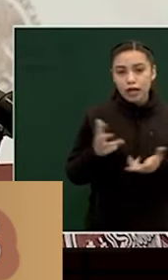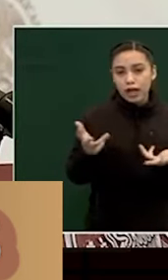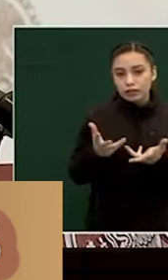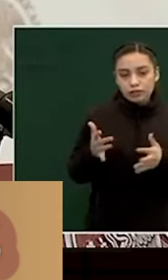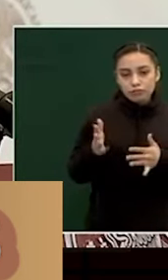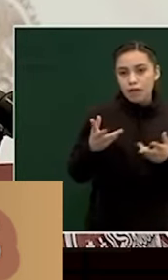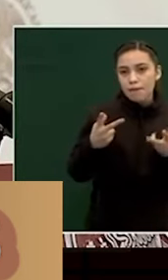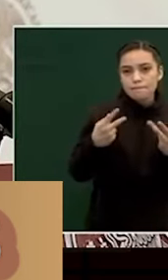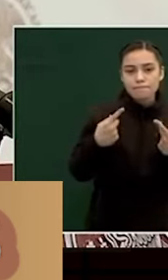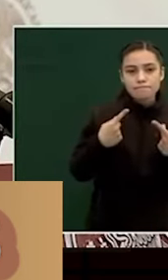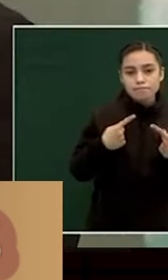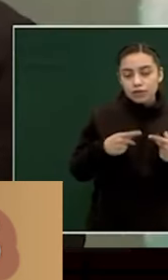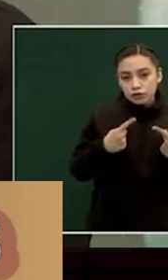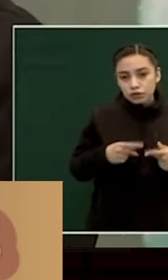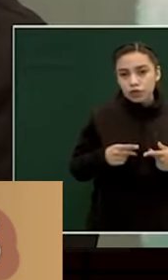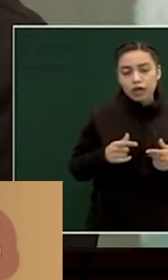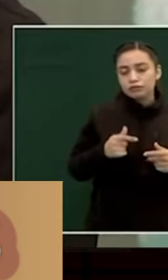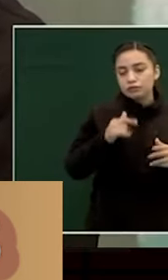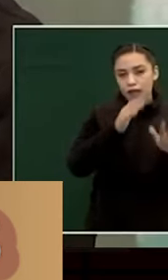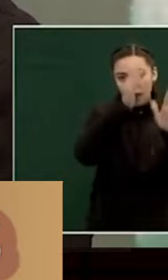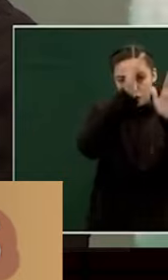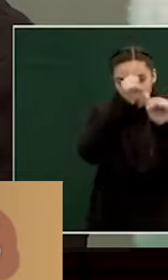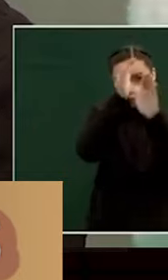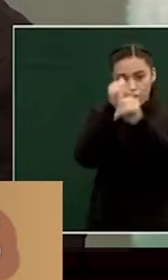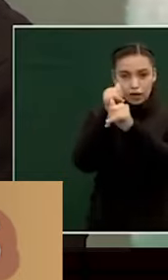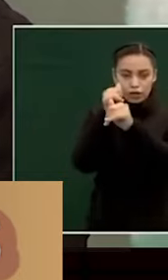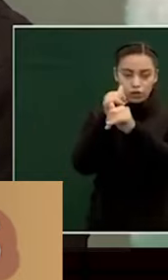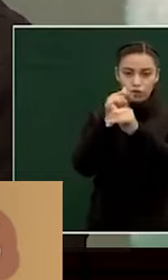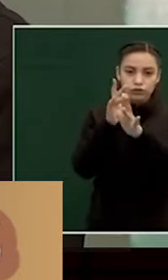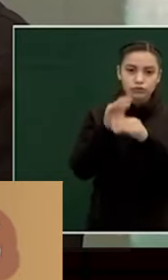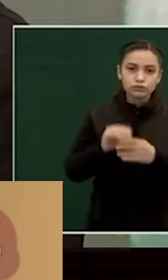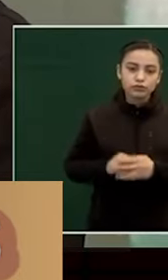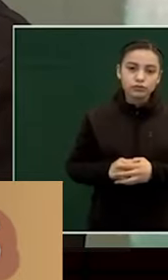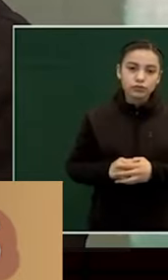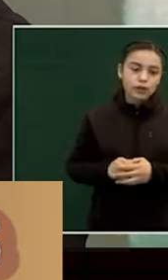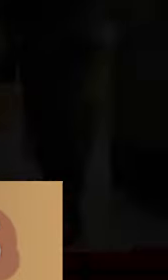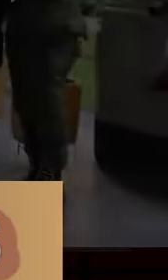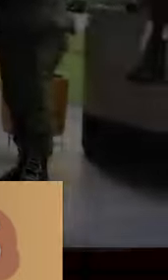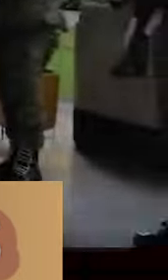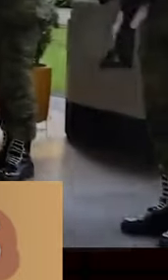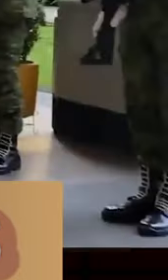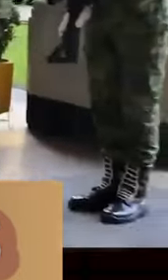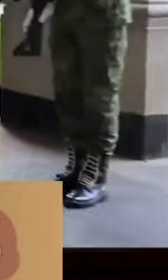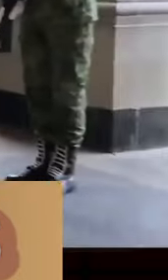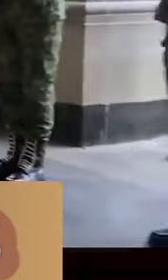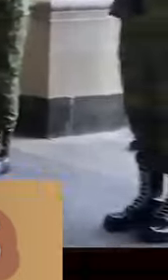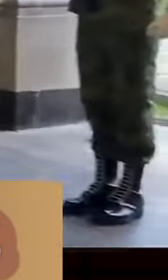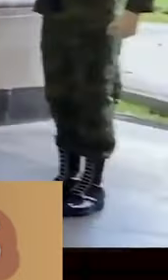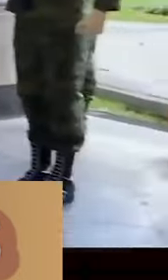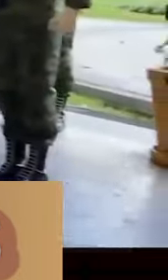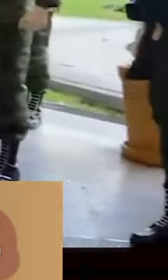gobiernos liberales oligárquicos, de derecha. Entonces, ahí nace la leyenda negra, que se instaló en los colegios. A partir